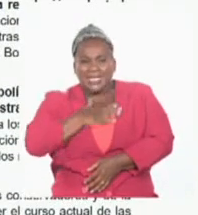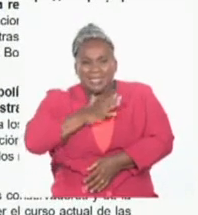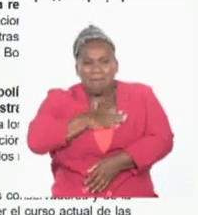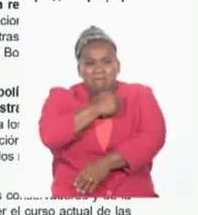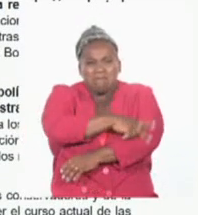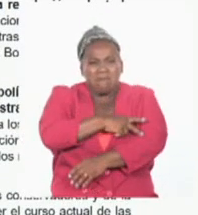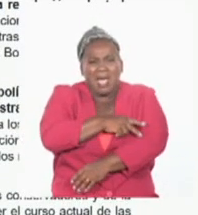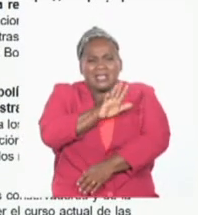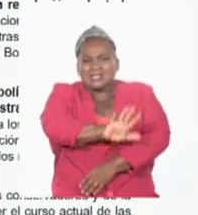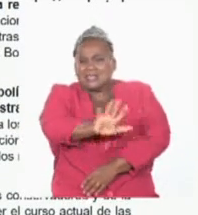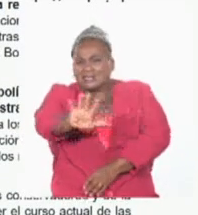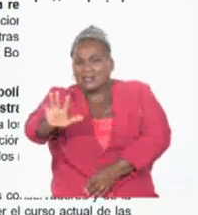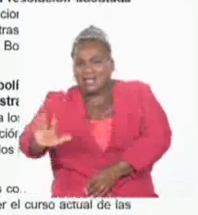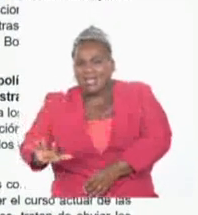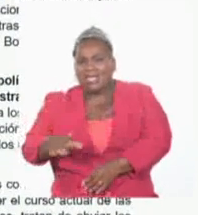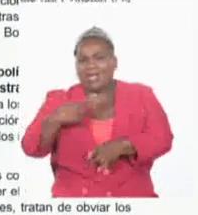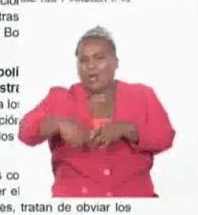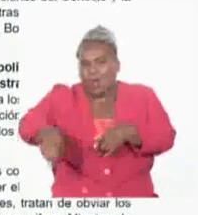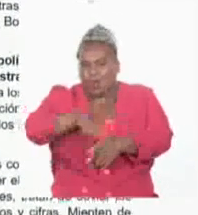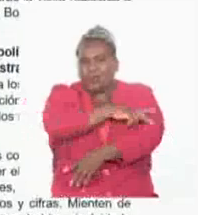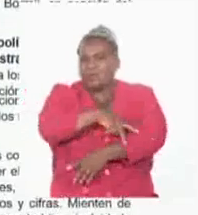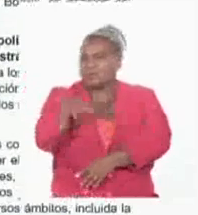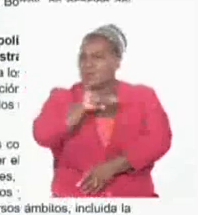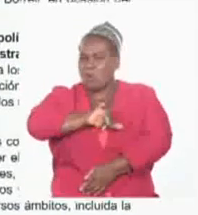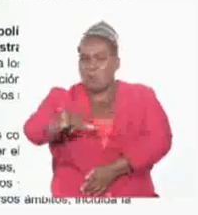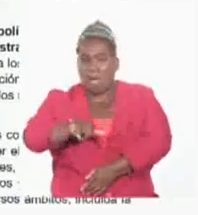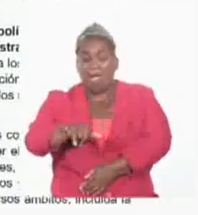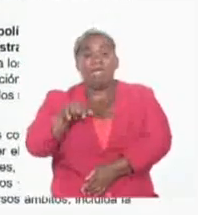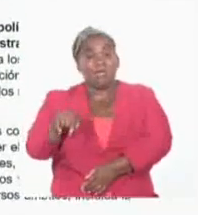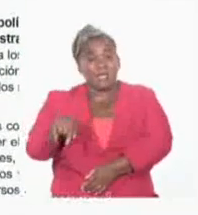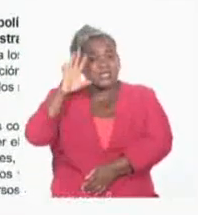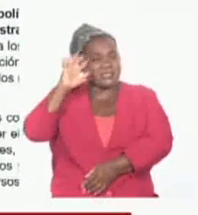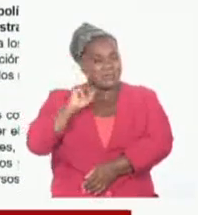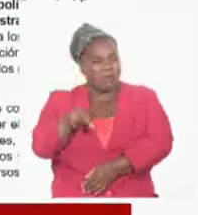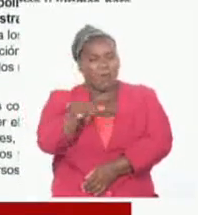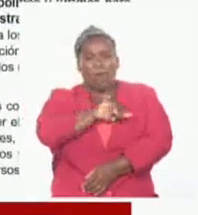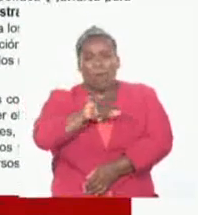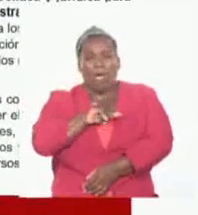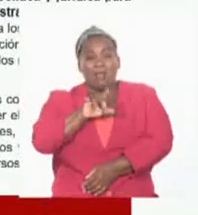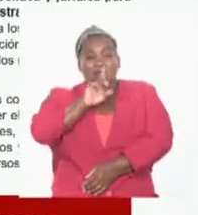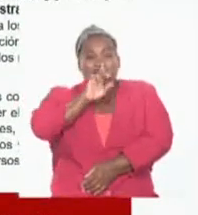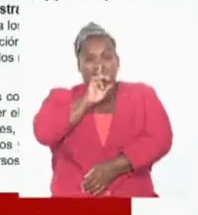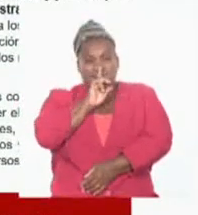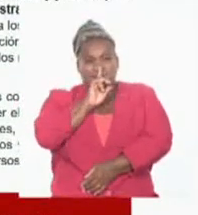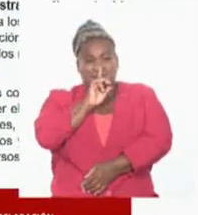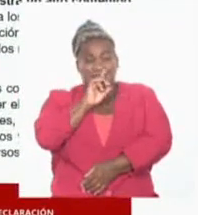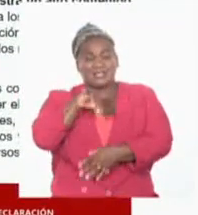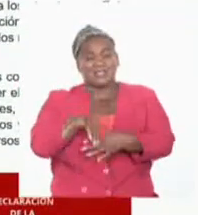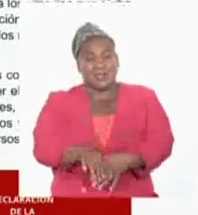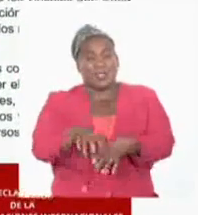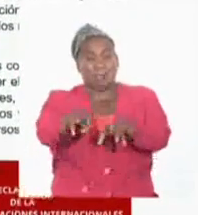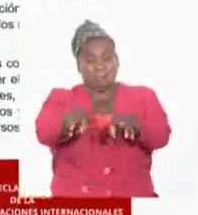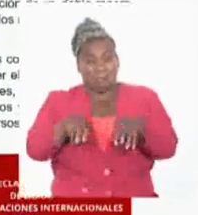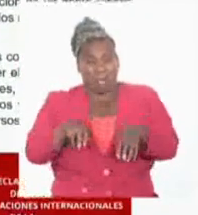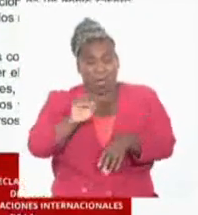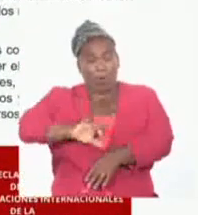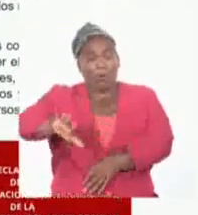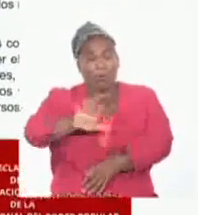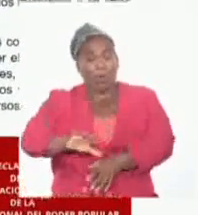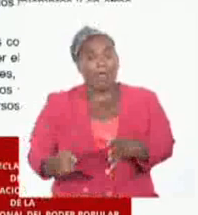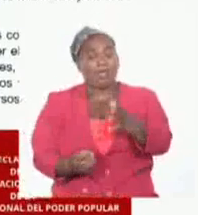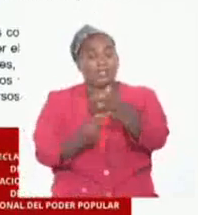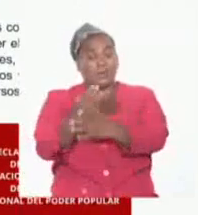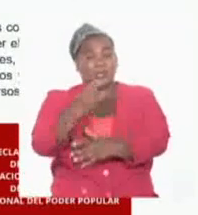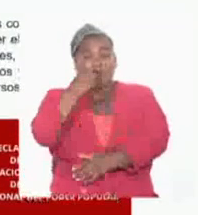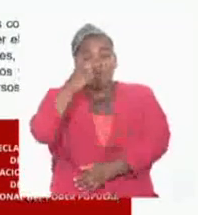miembros y en otras partes del mundo. Podría entenderse como cómplice el silencio del Parlamento Europeo sobre el resurgimiento del